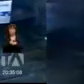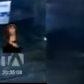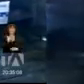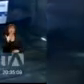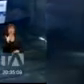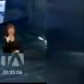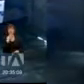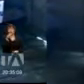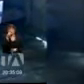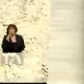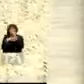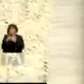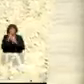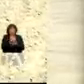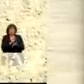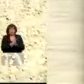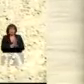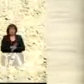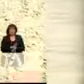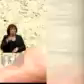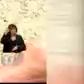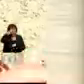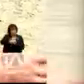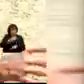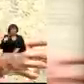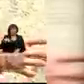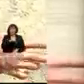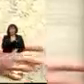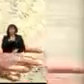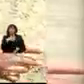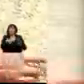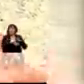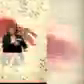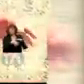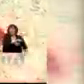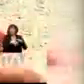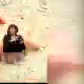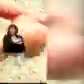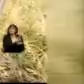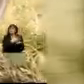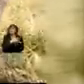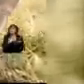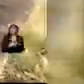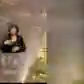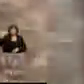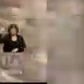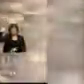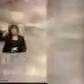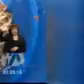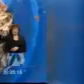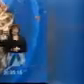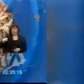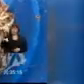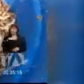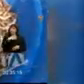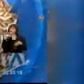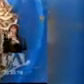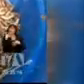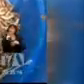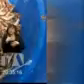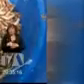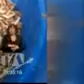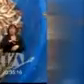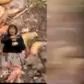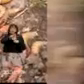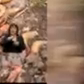para comer. Nos obligaron a cocinar a la mala con 4 personas encañonadas uno. Los delincuentes se robaron más de 12 mil